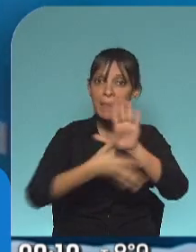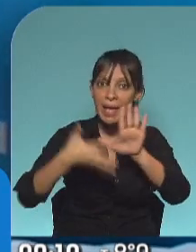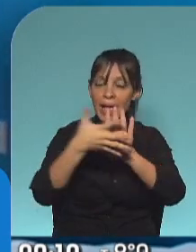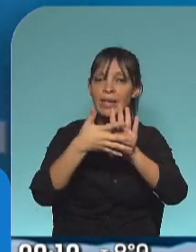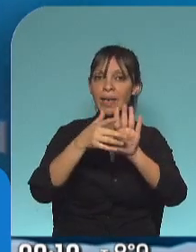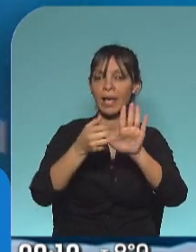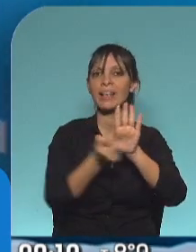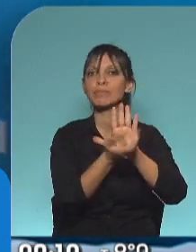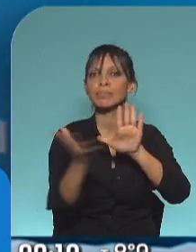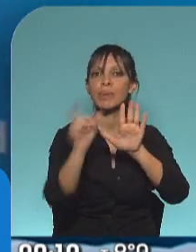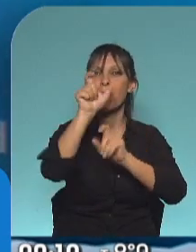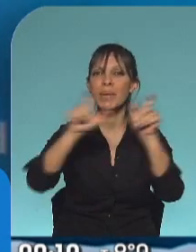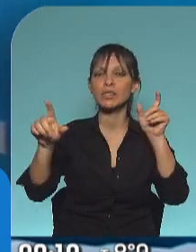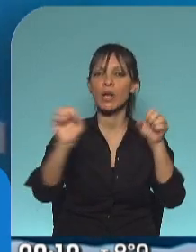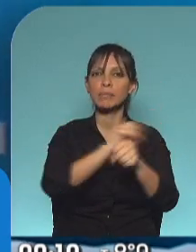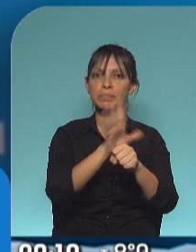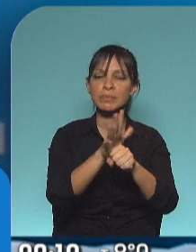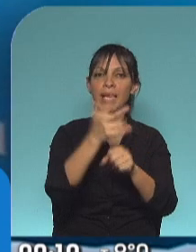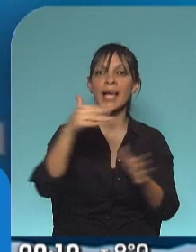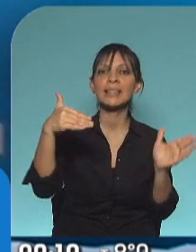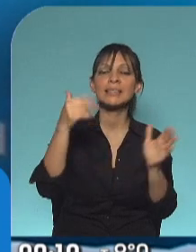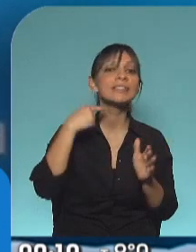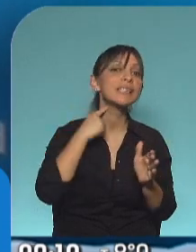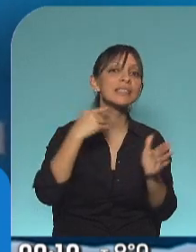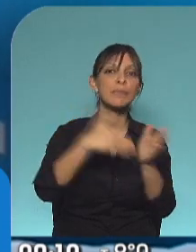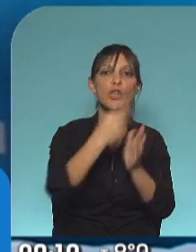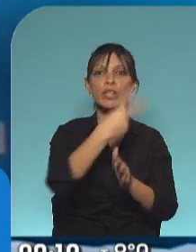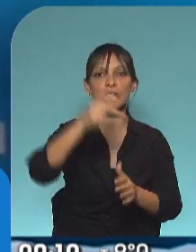la cantidad de casos es de